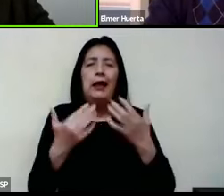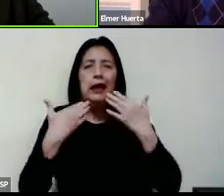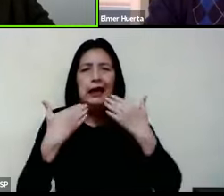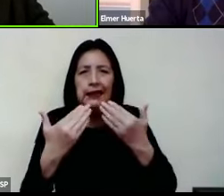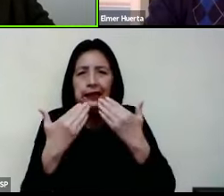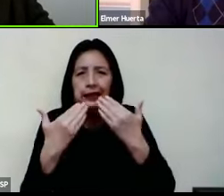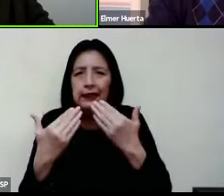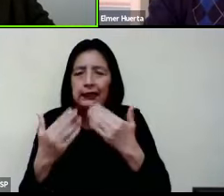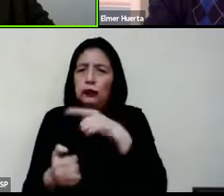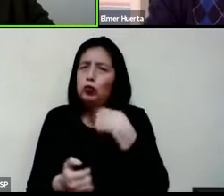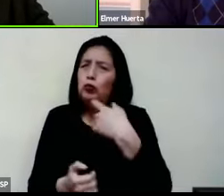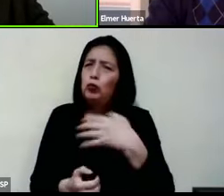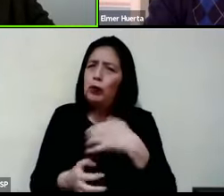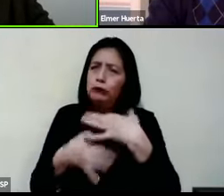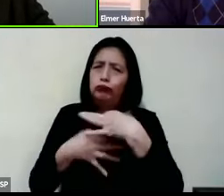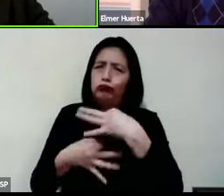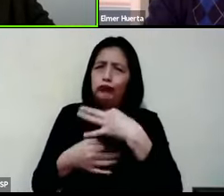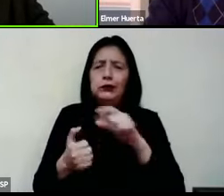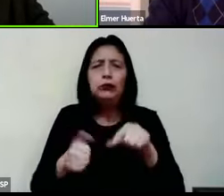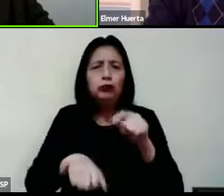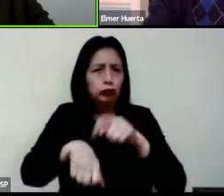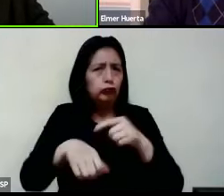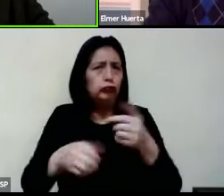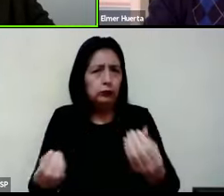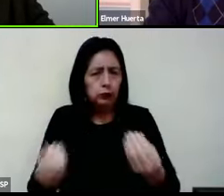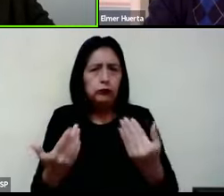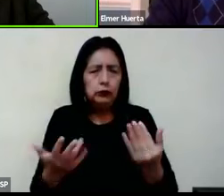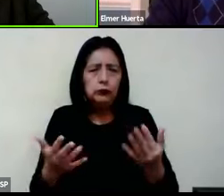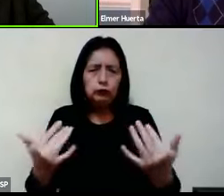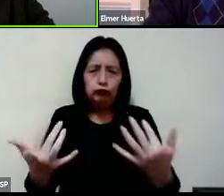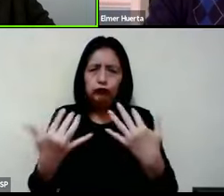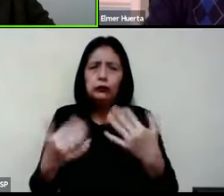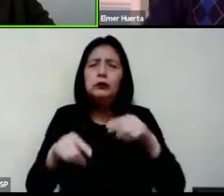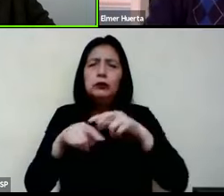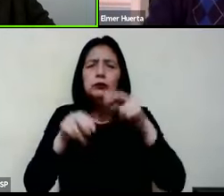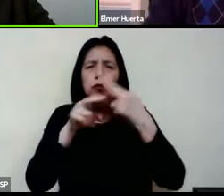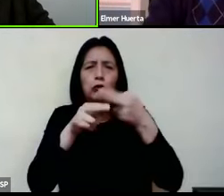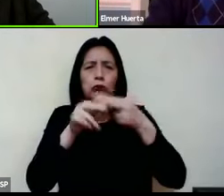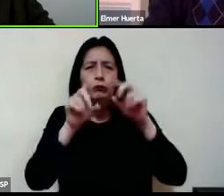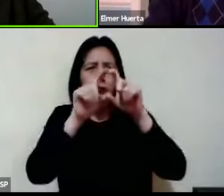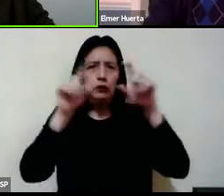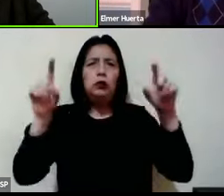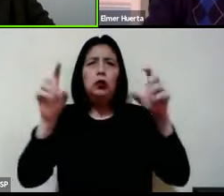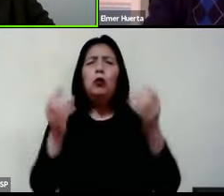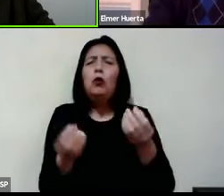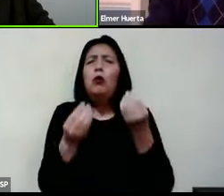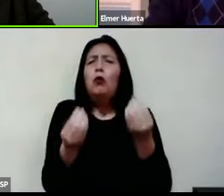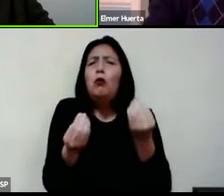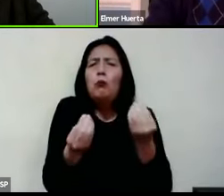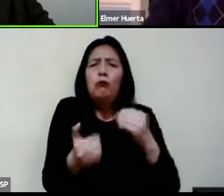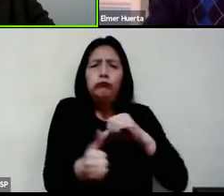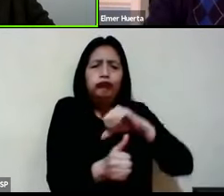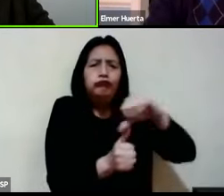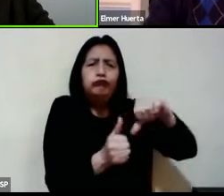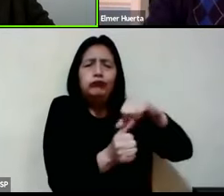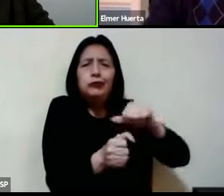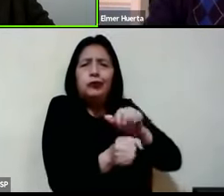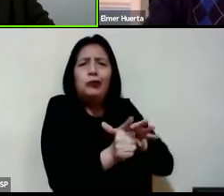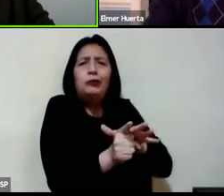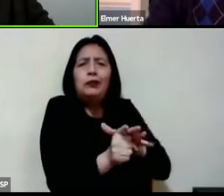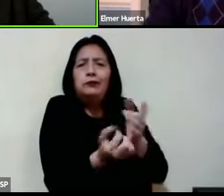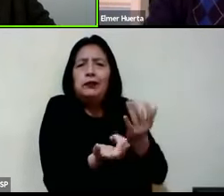su interés y tiempo en acompañarnos al presente evento denominado Cómo convivir con el COVID-19 hasta que llegue la